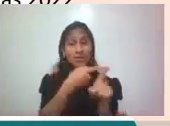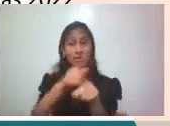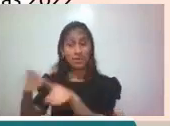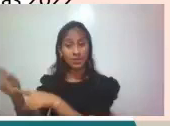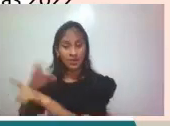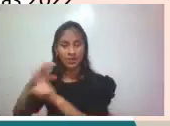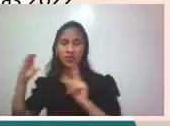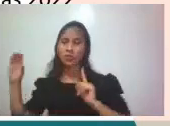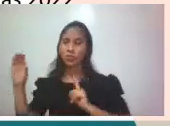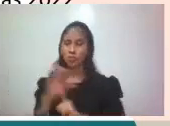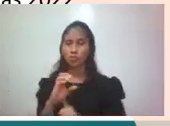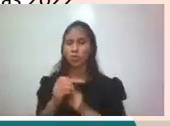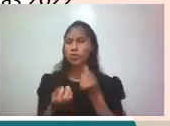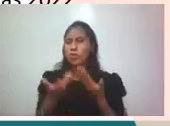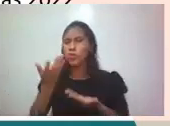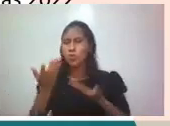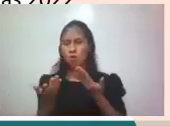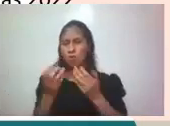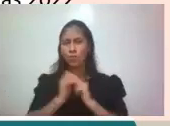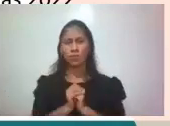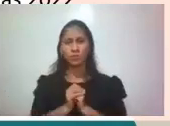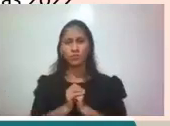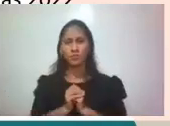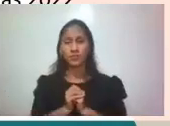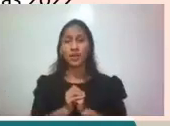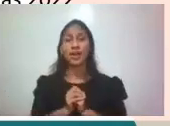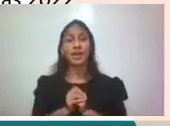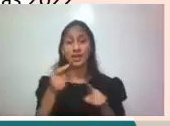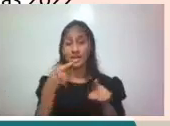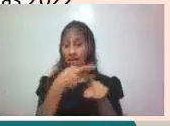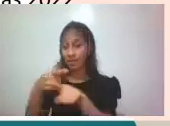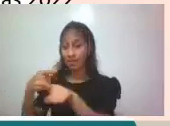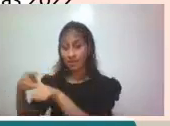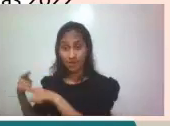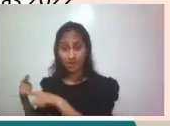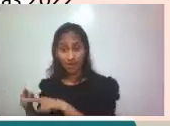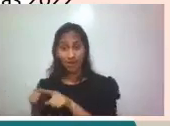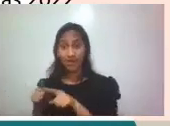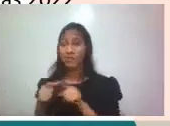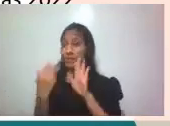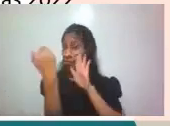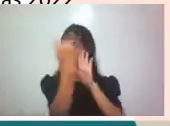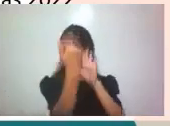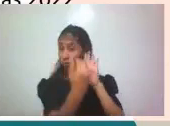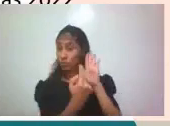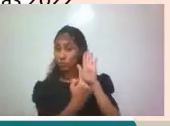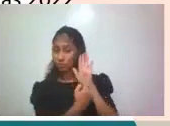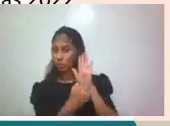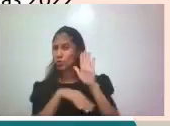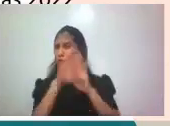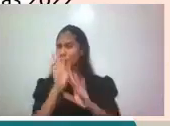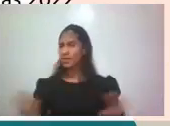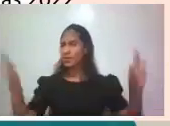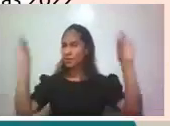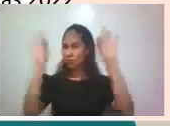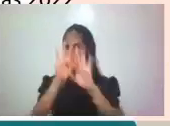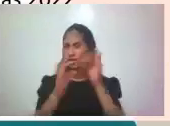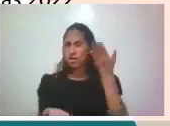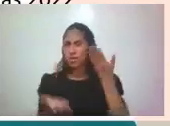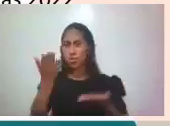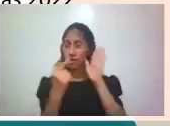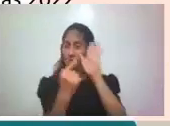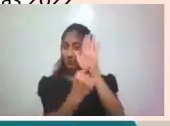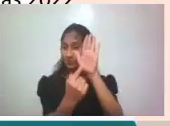se realiza en ámbitos priorizados, ámbitos geográficos priorizados. Es